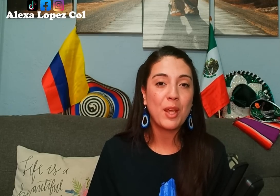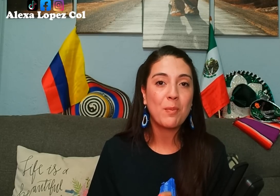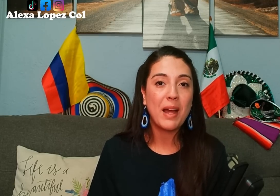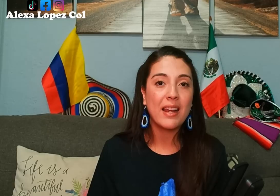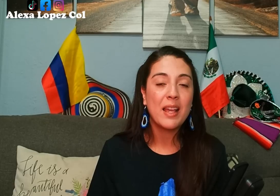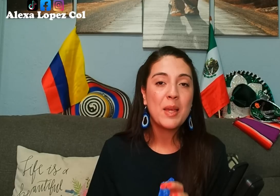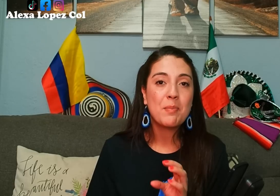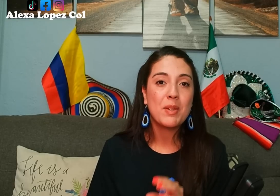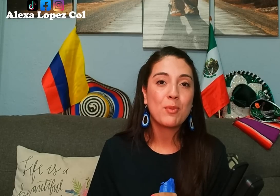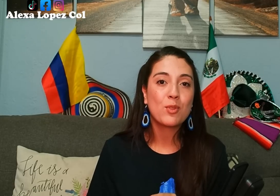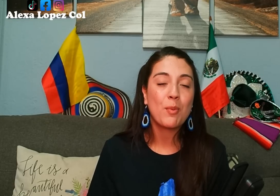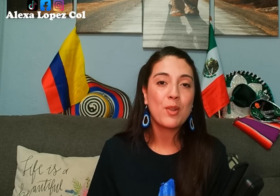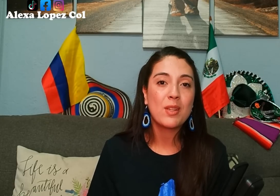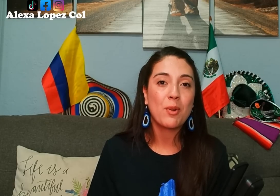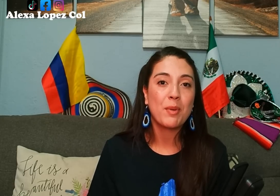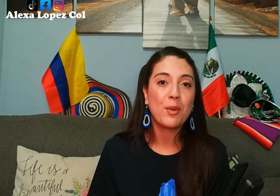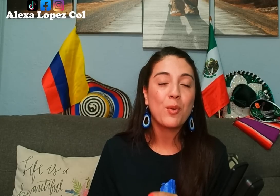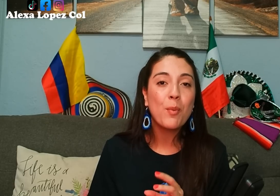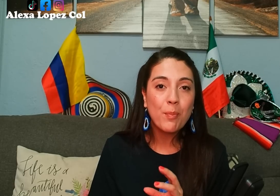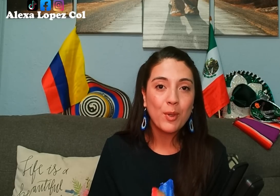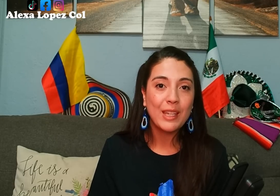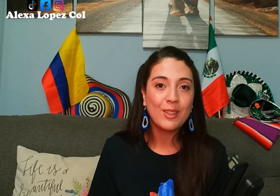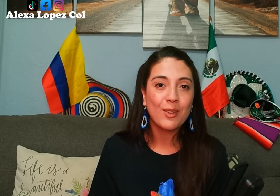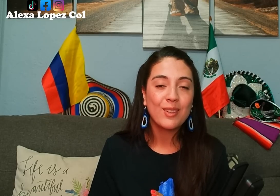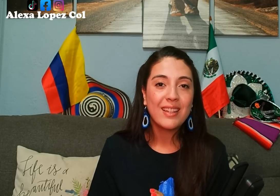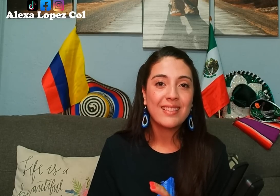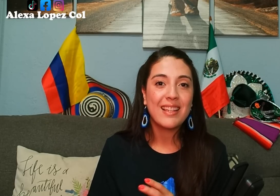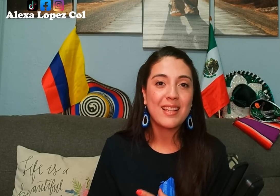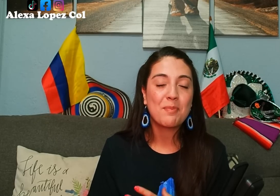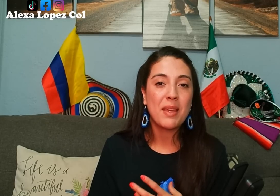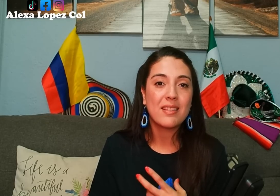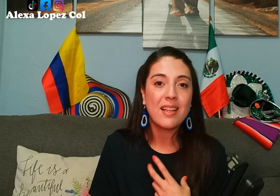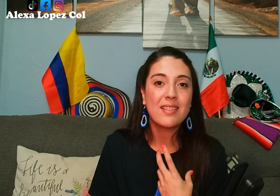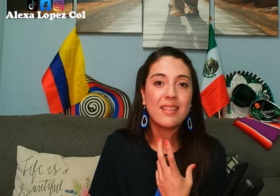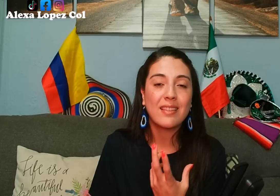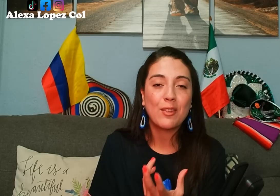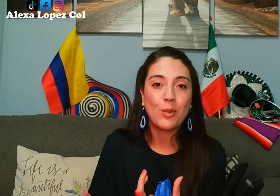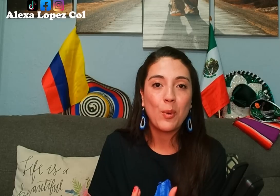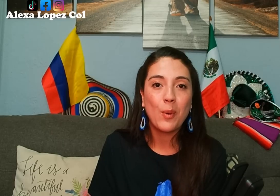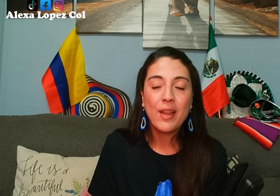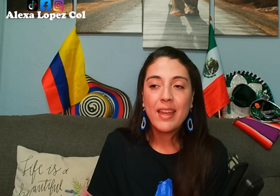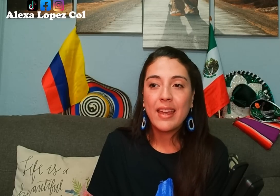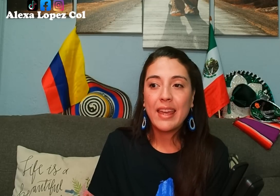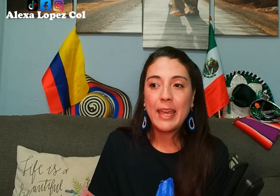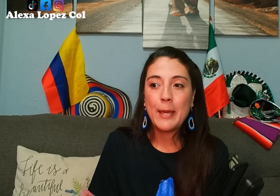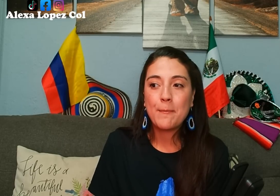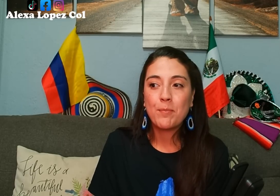menos bien o mal, vimos cómo los devolvieron un poquito de esas piezas, tanto